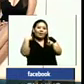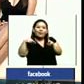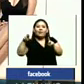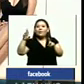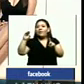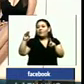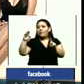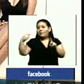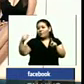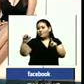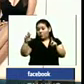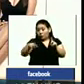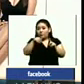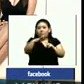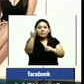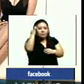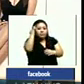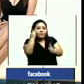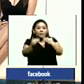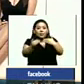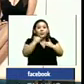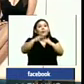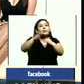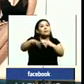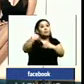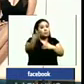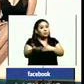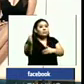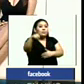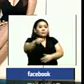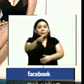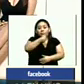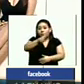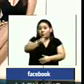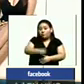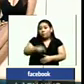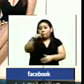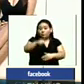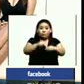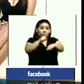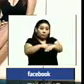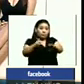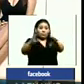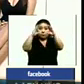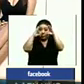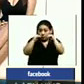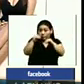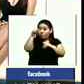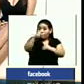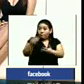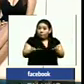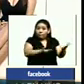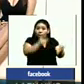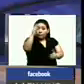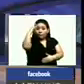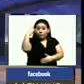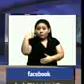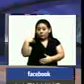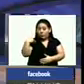Si usted quiere conocer más detalles, los tenemos más adelante acá en Noticiero Hechos, emisión estelar. Vamos contigo, Roxana.